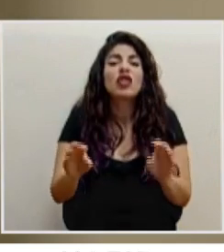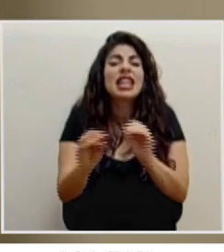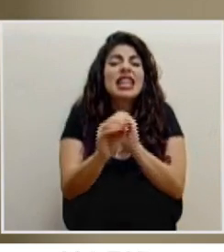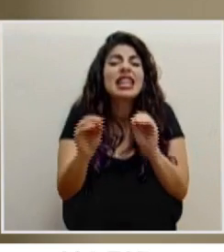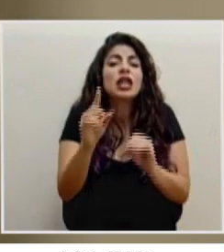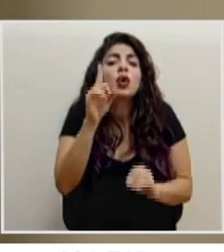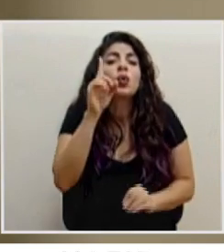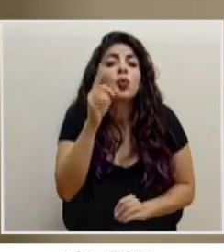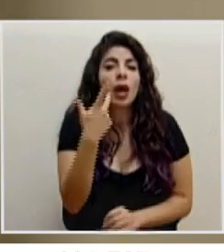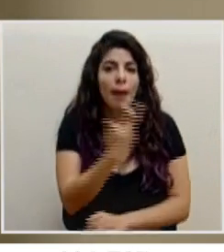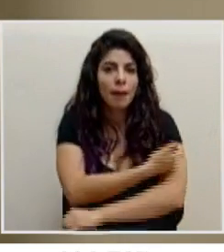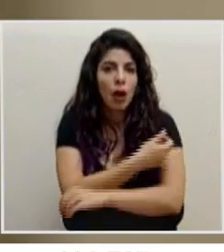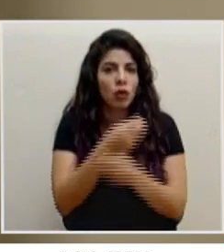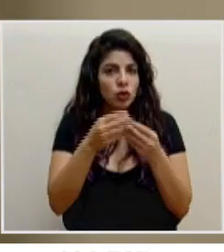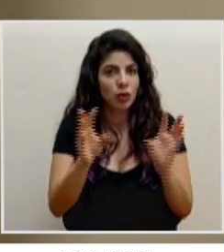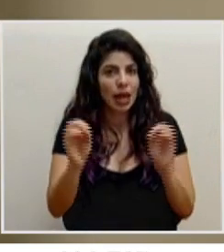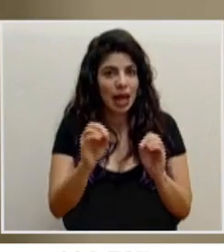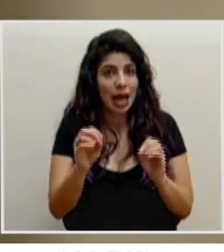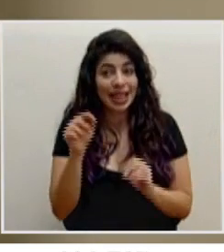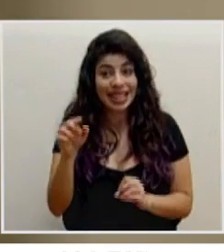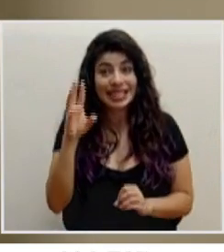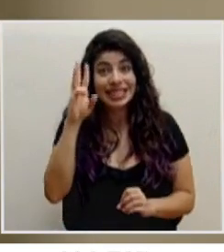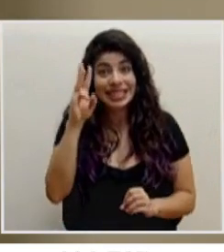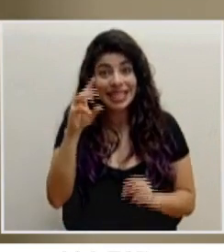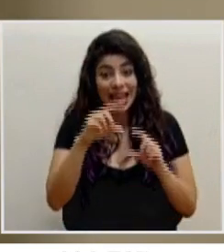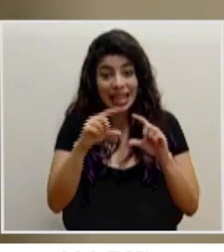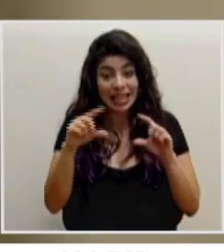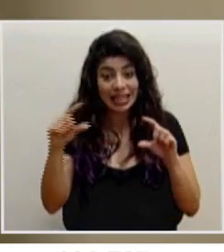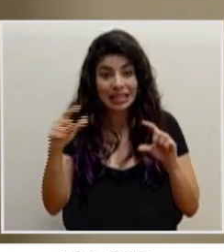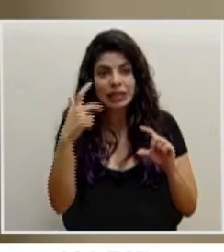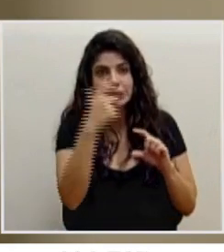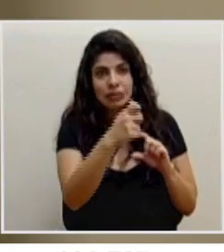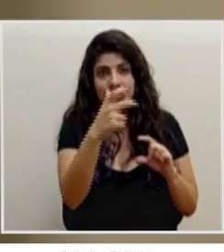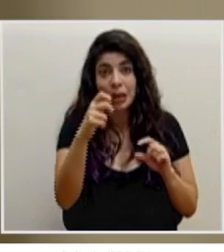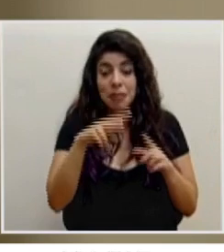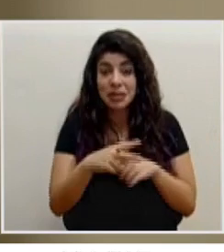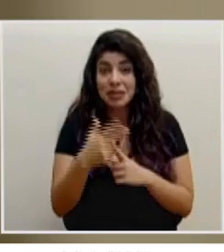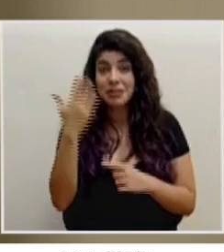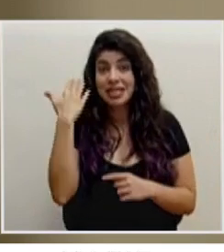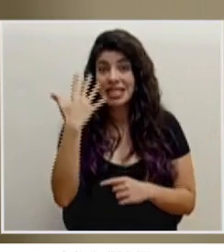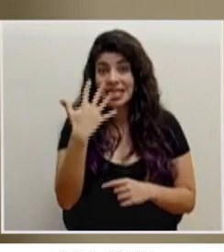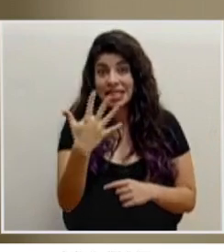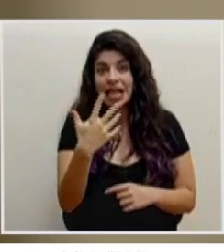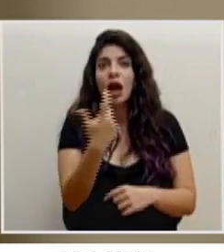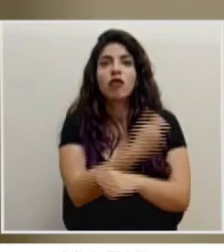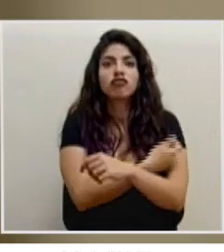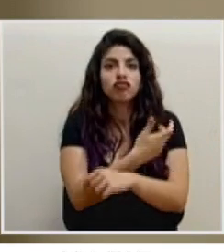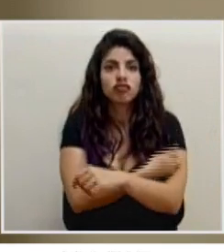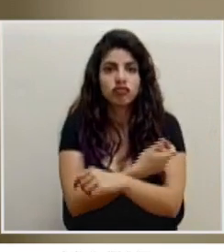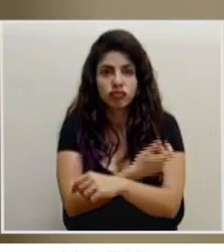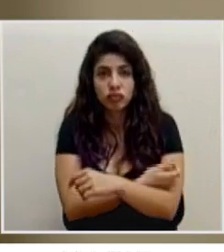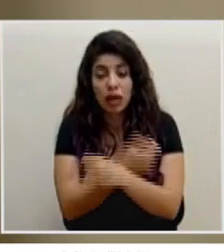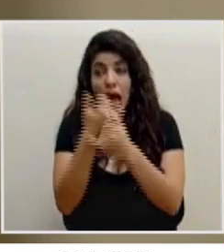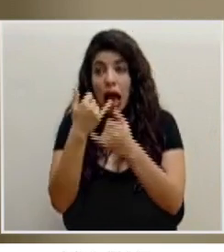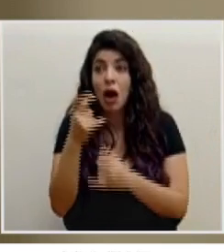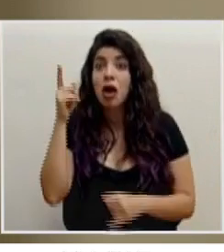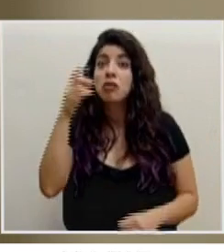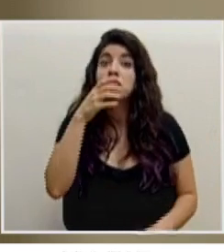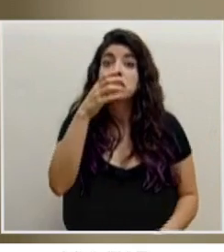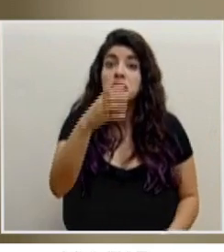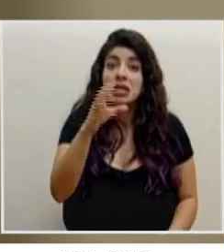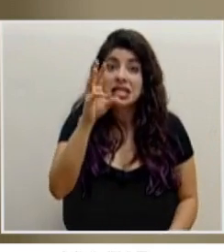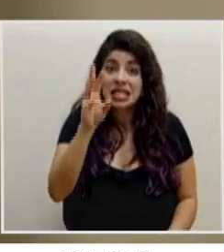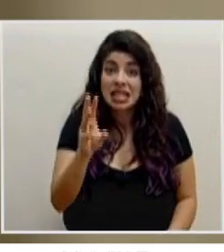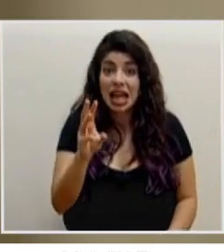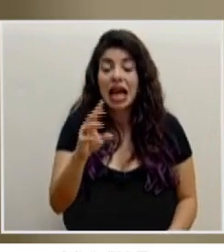dosis. Realmente se están aplicando esas 6 dosis. Inicialmente, cuando fueron 5, se aplicaban las 5 dosis. Luego, cuando se nos dio la recomendación de que